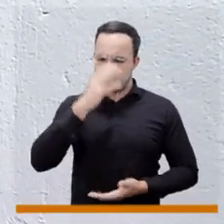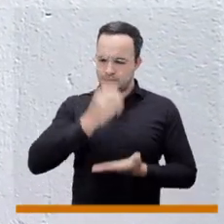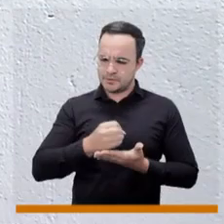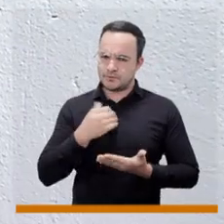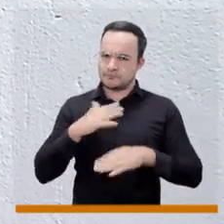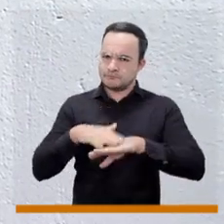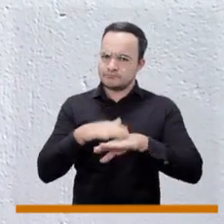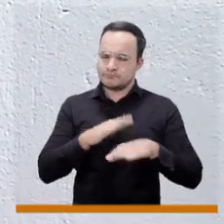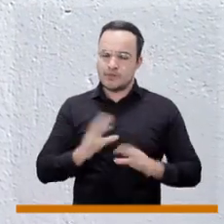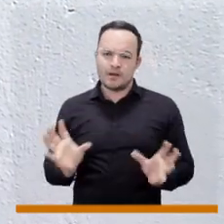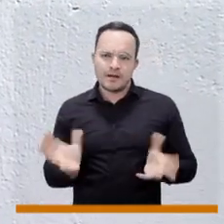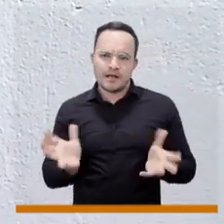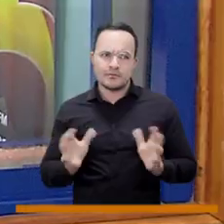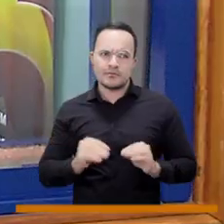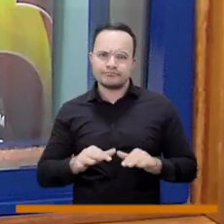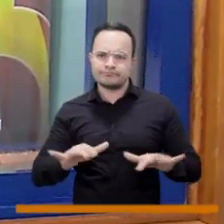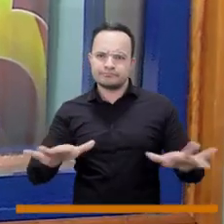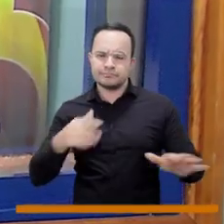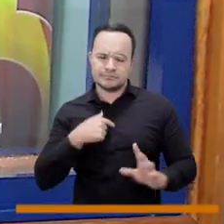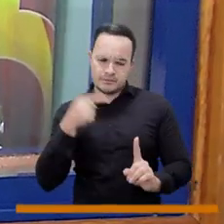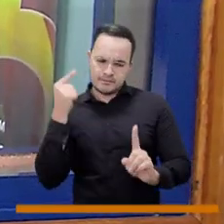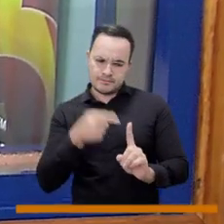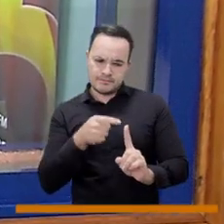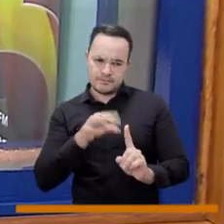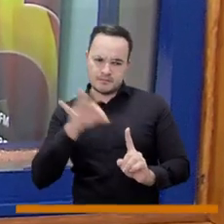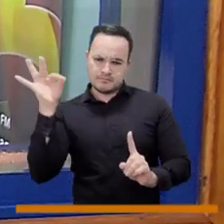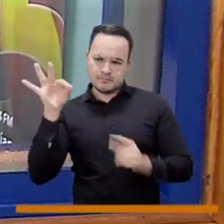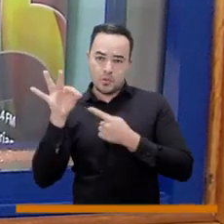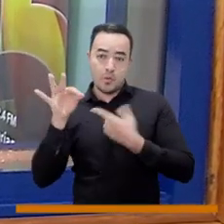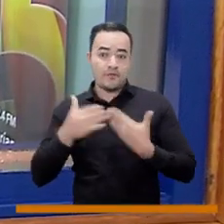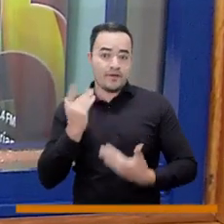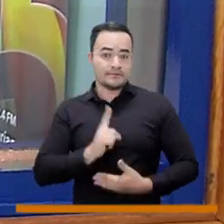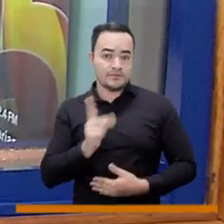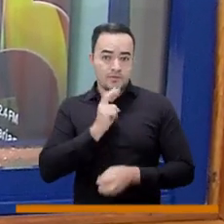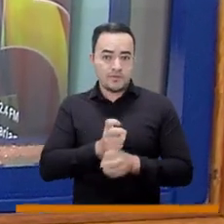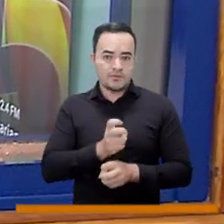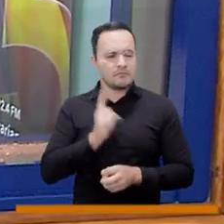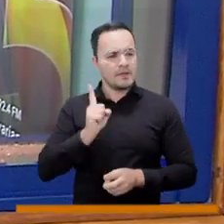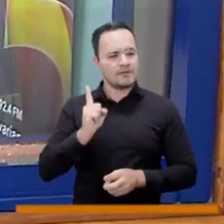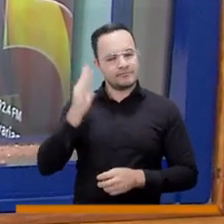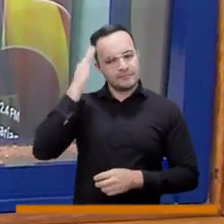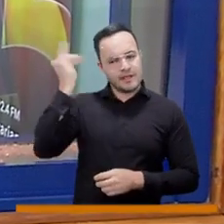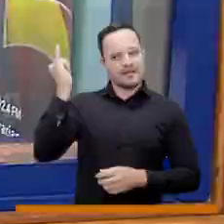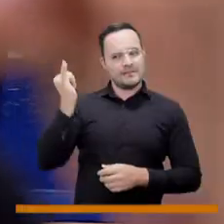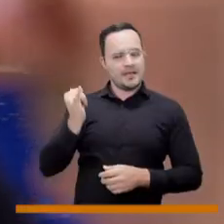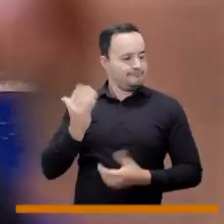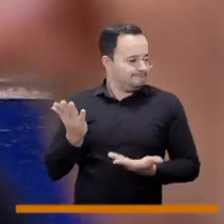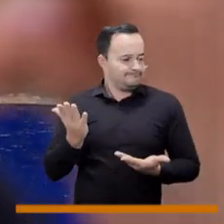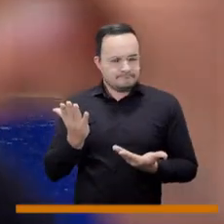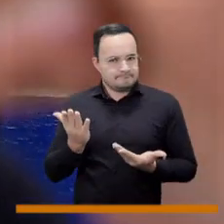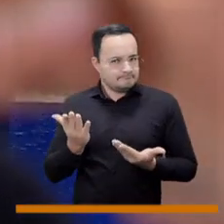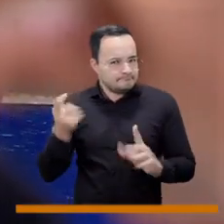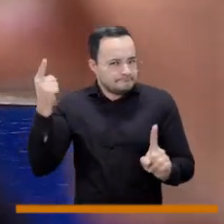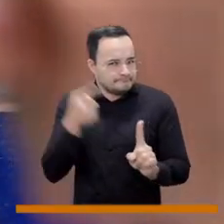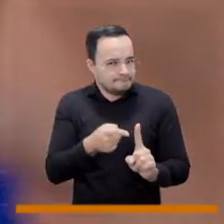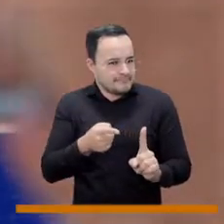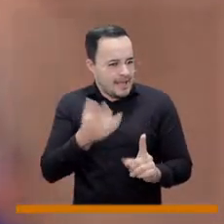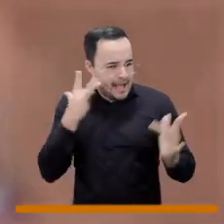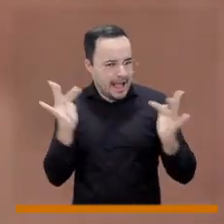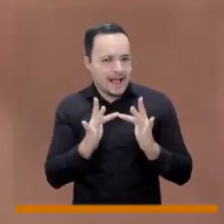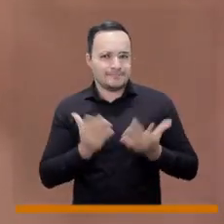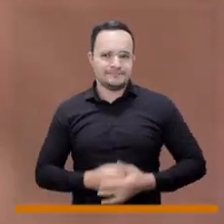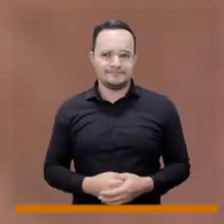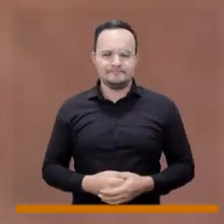camino muy complejo de la radio hoy en día, pero es un deber ser de una academia. Sí. Entonces, por eso